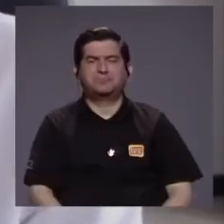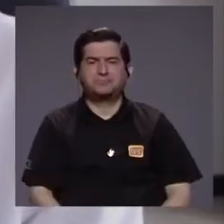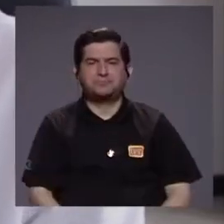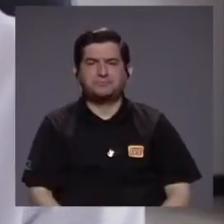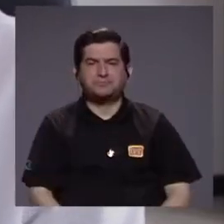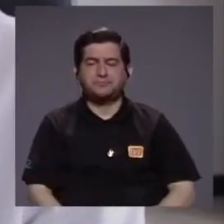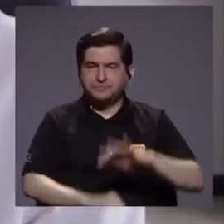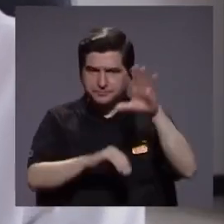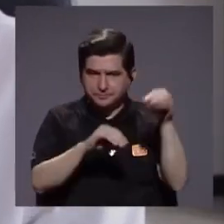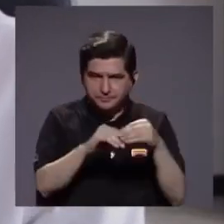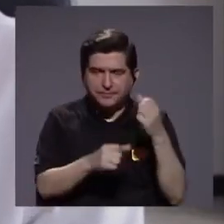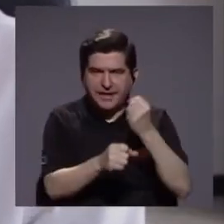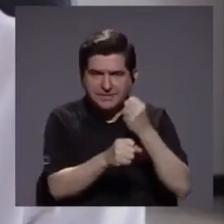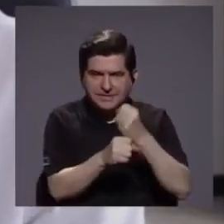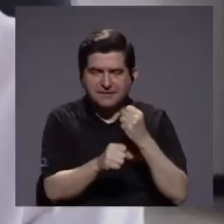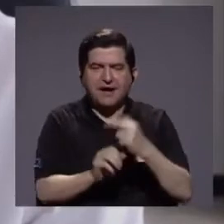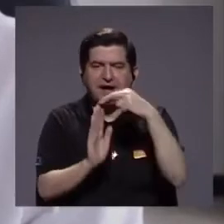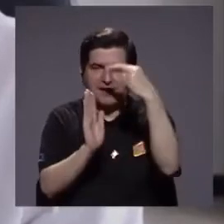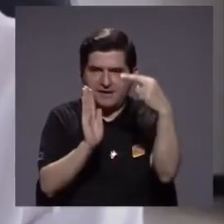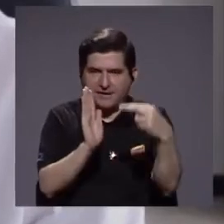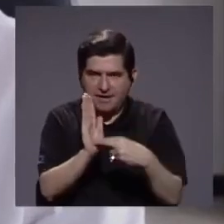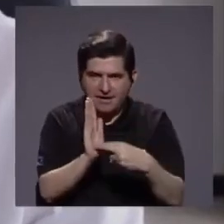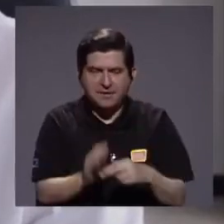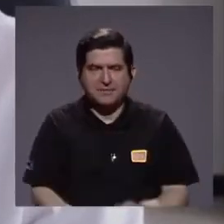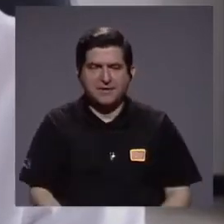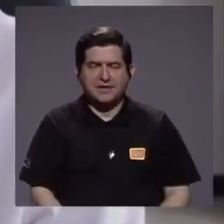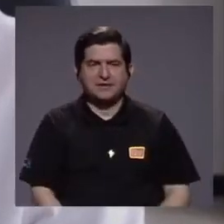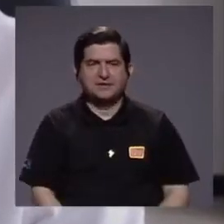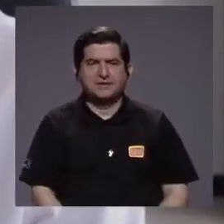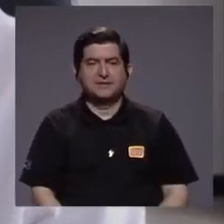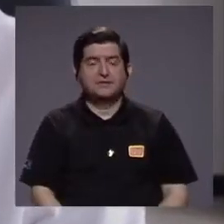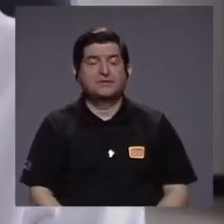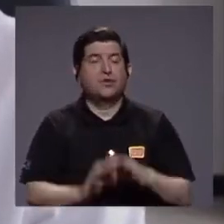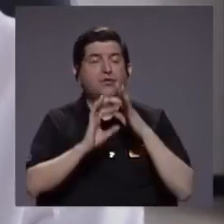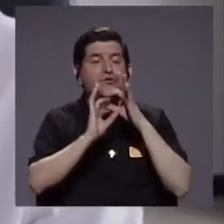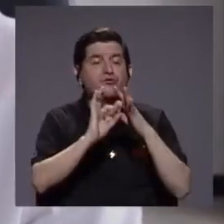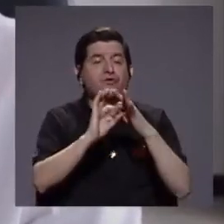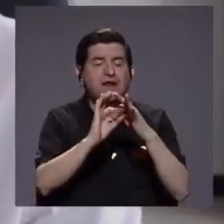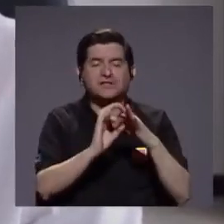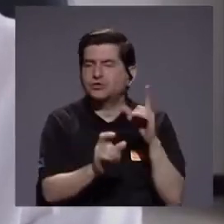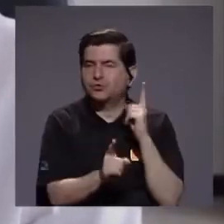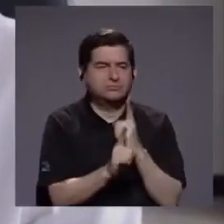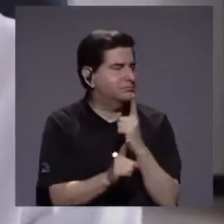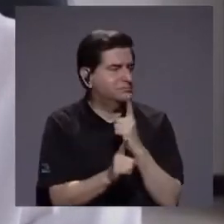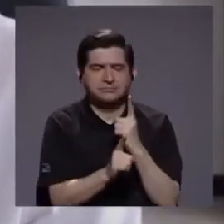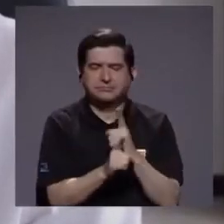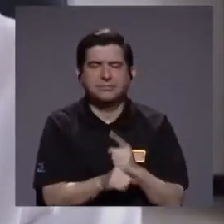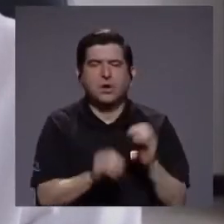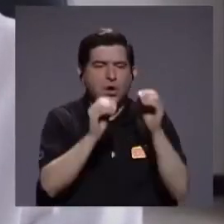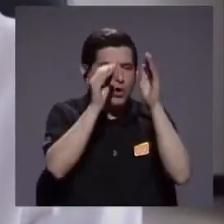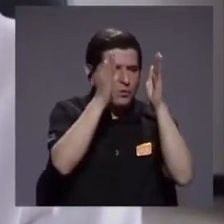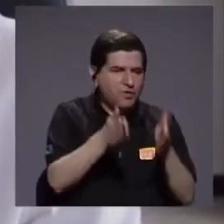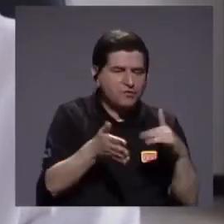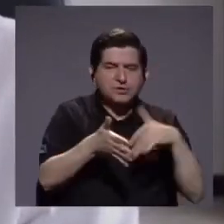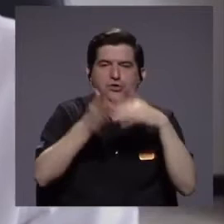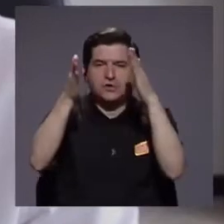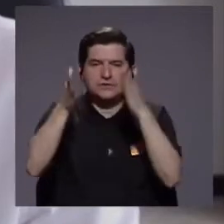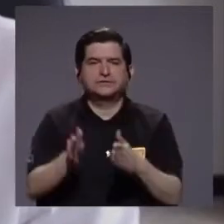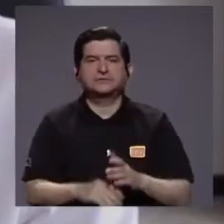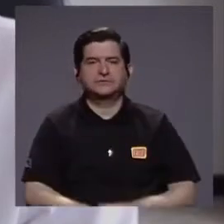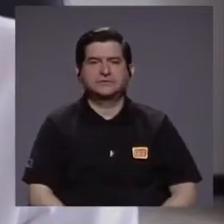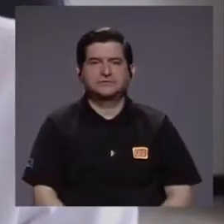lado, vamos a trabajar en un reglamento para reglamentar las relaciones impropias entre docentes y